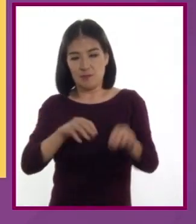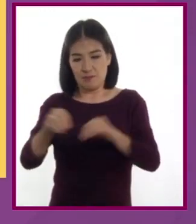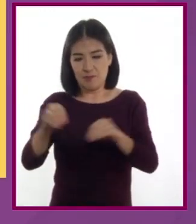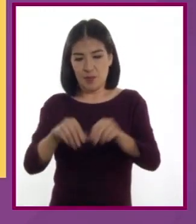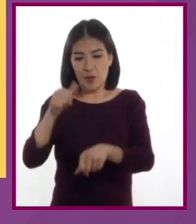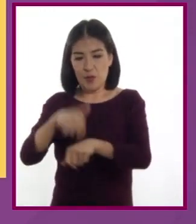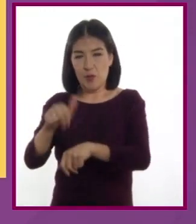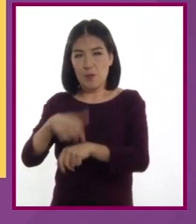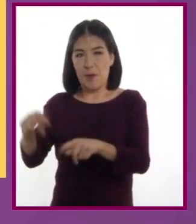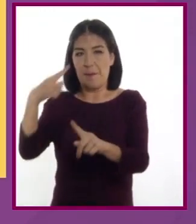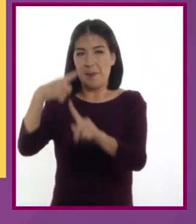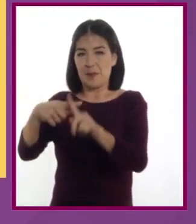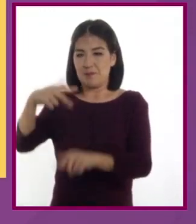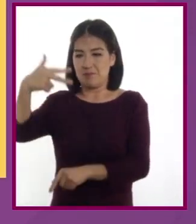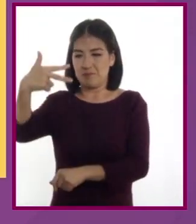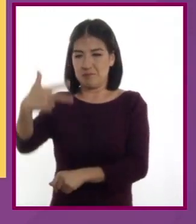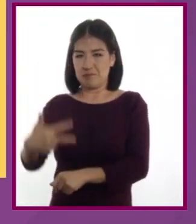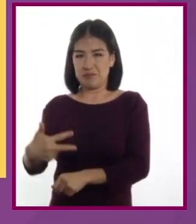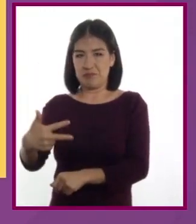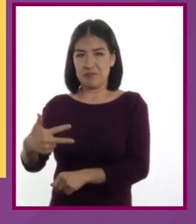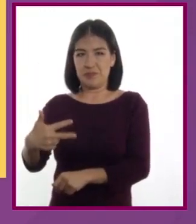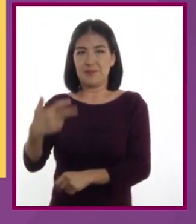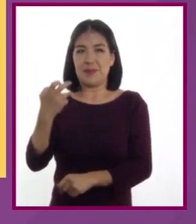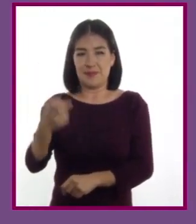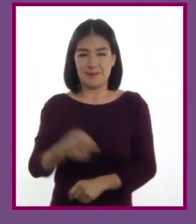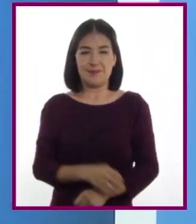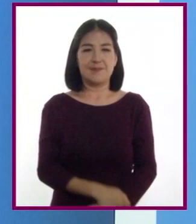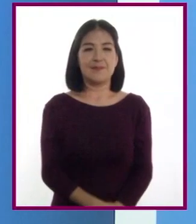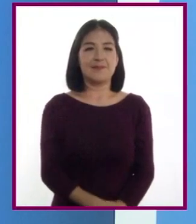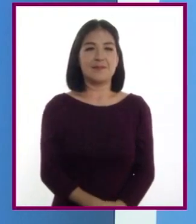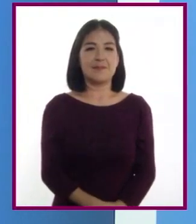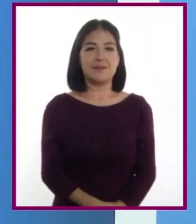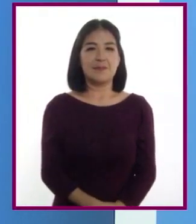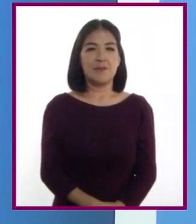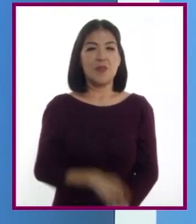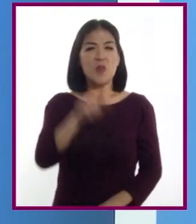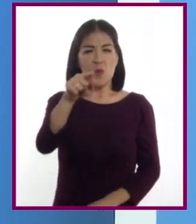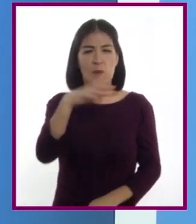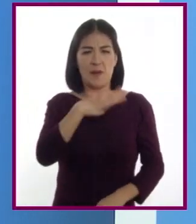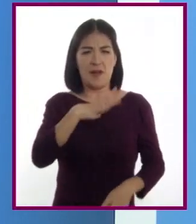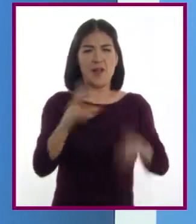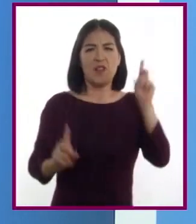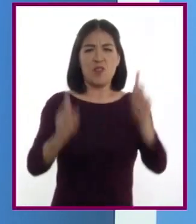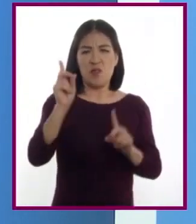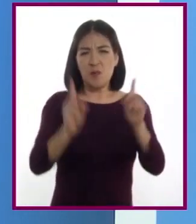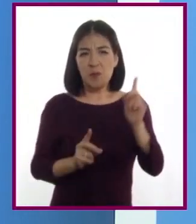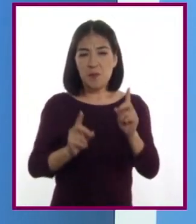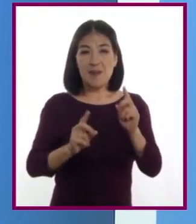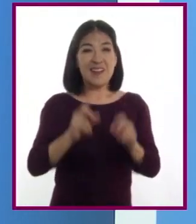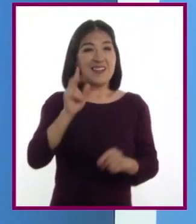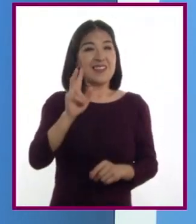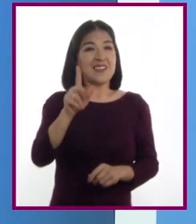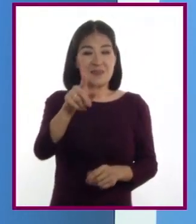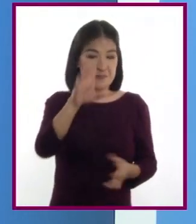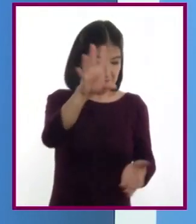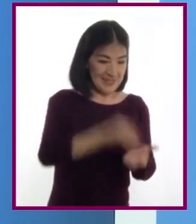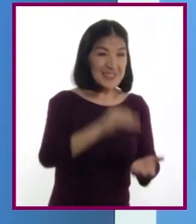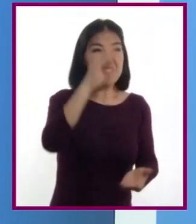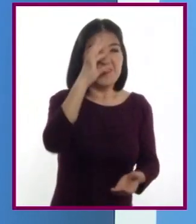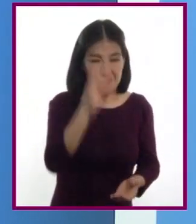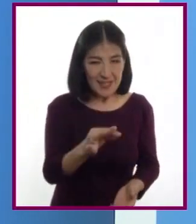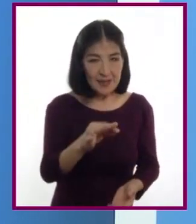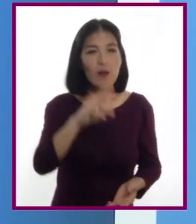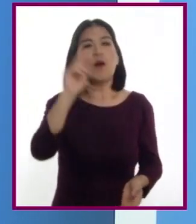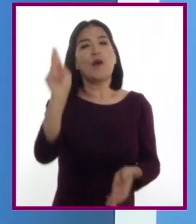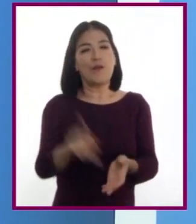sobre los números positivos después de detenerse. Por si tienen alguna duda o por si no alcanzaron a tomar nota,